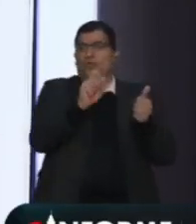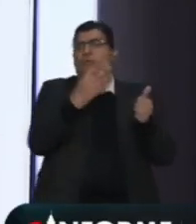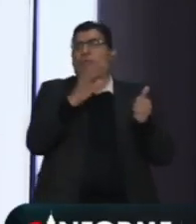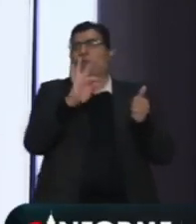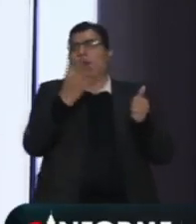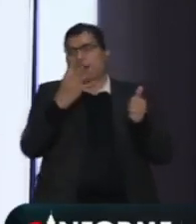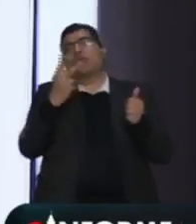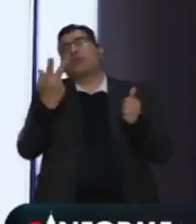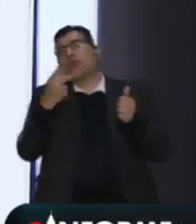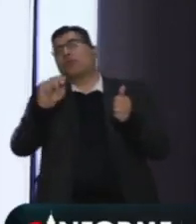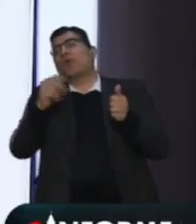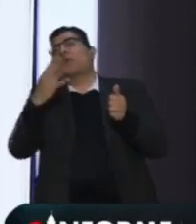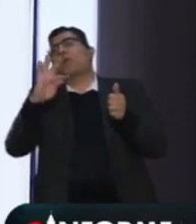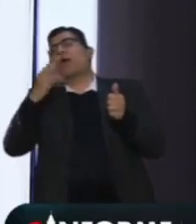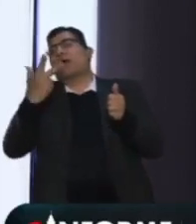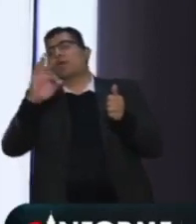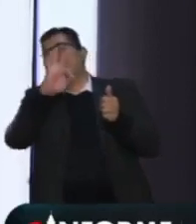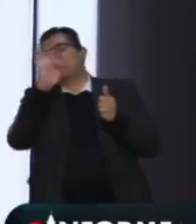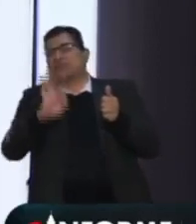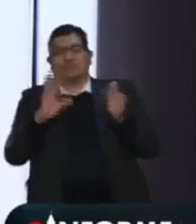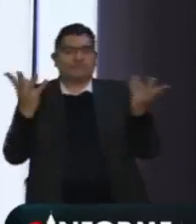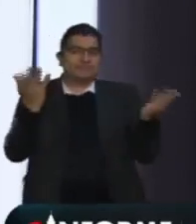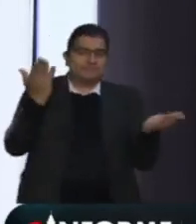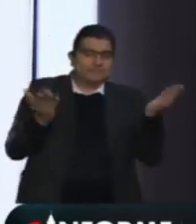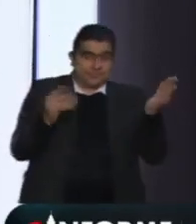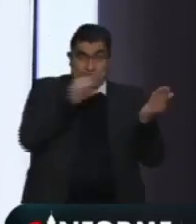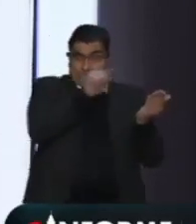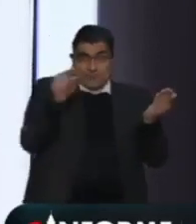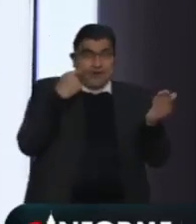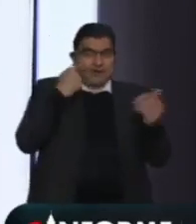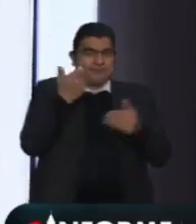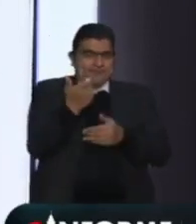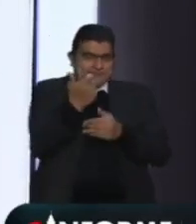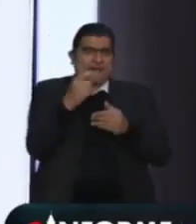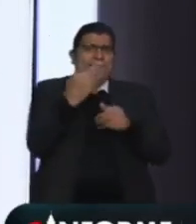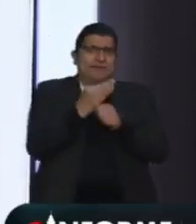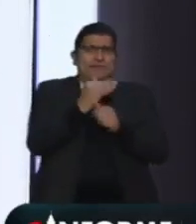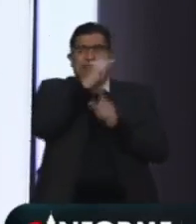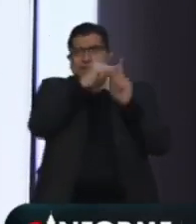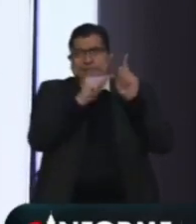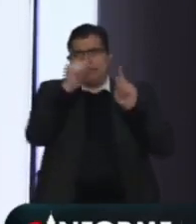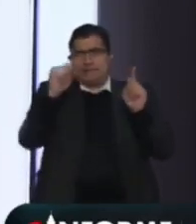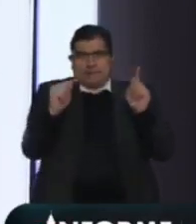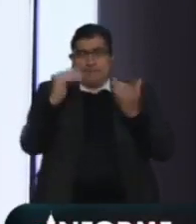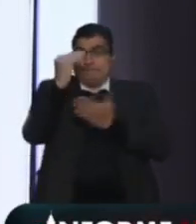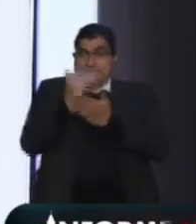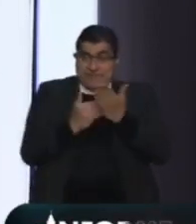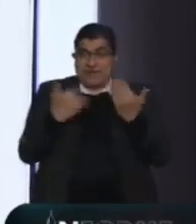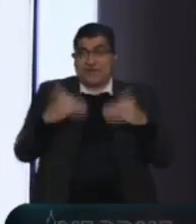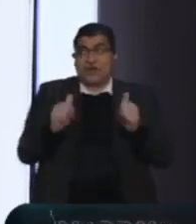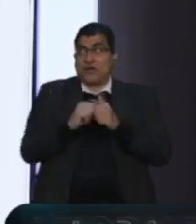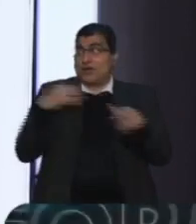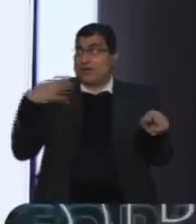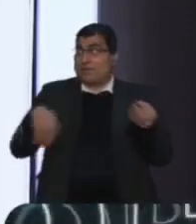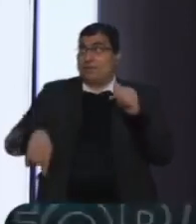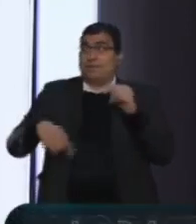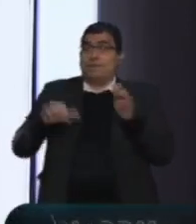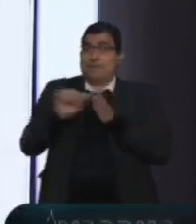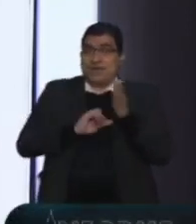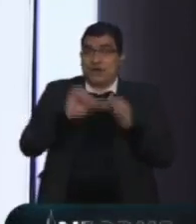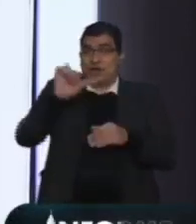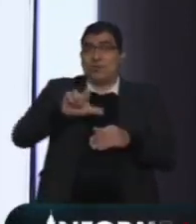2.44 y 2.48% respectivamente. En tanto, el peso sufrió su nivel más bajo en 14 meses con un cierre